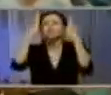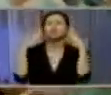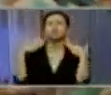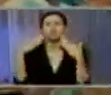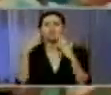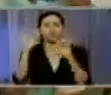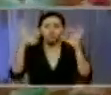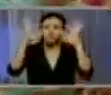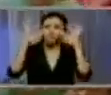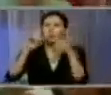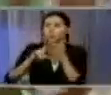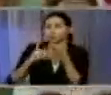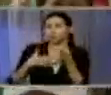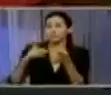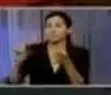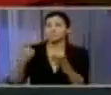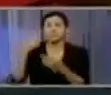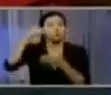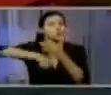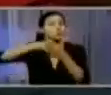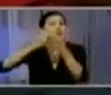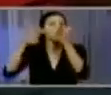primera combatiente.